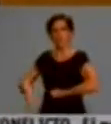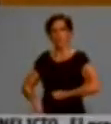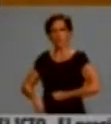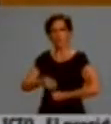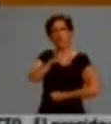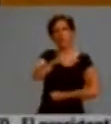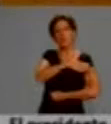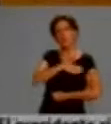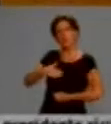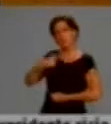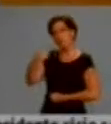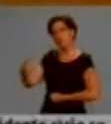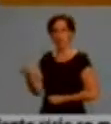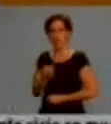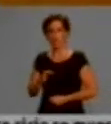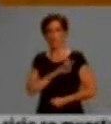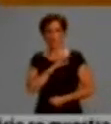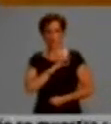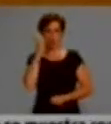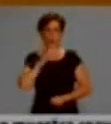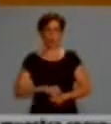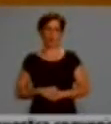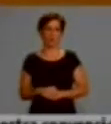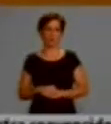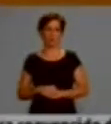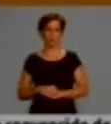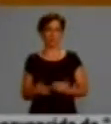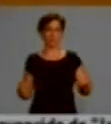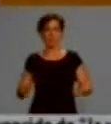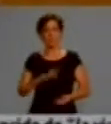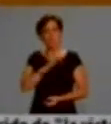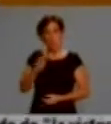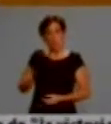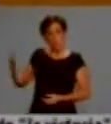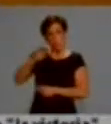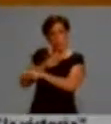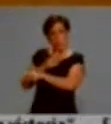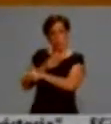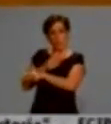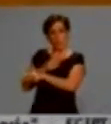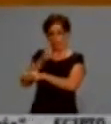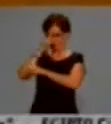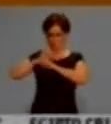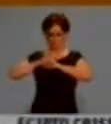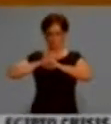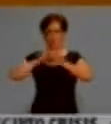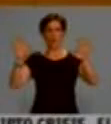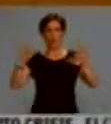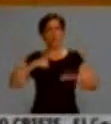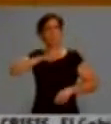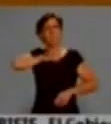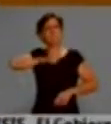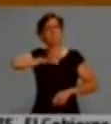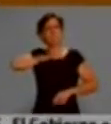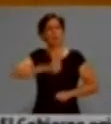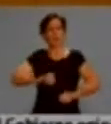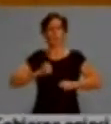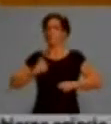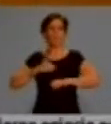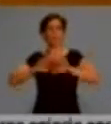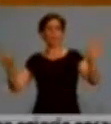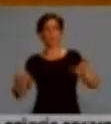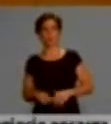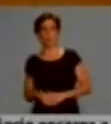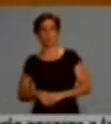Rajoy? El señor Bárcenas decidió que ya estaba bien de ser fuerte.